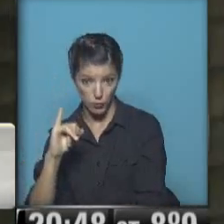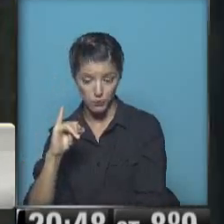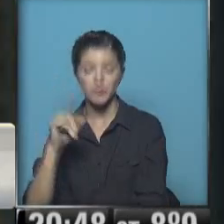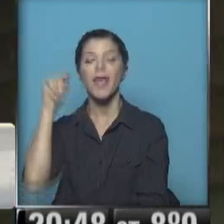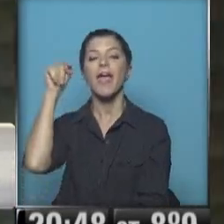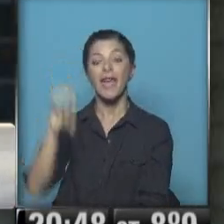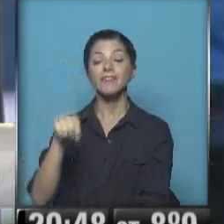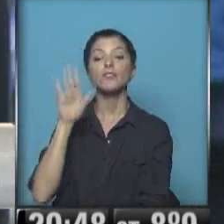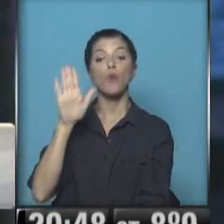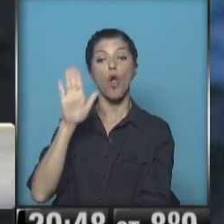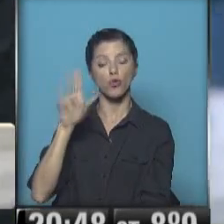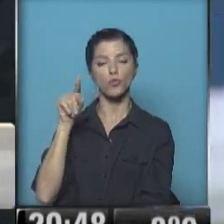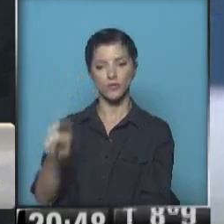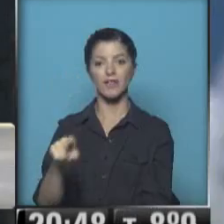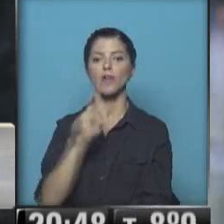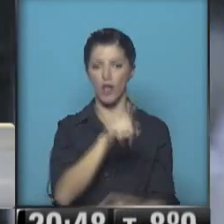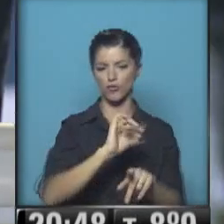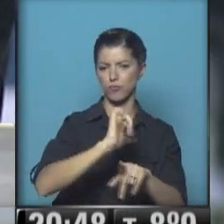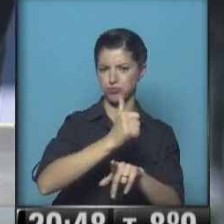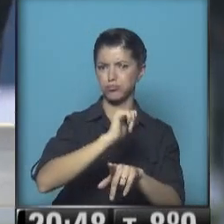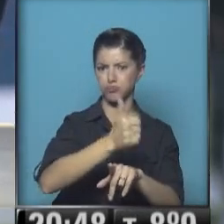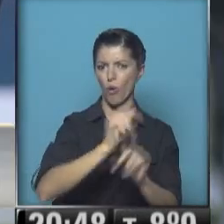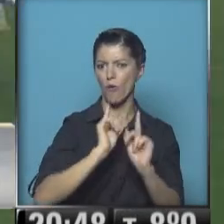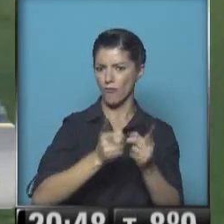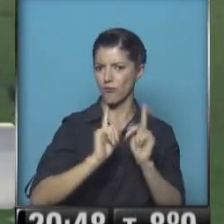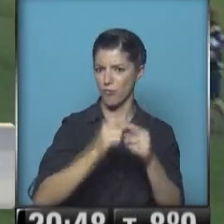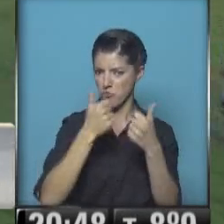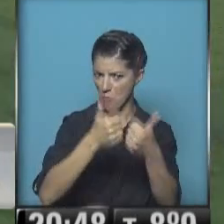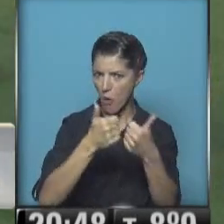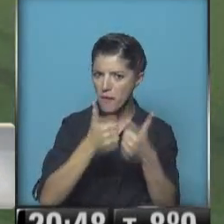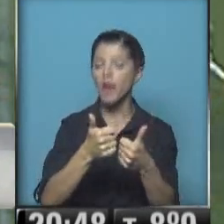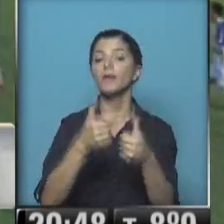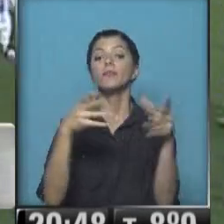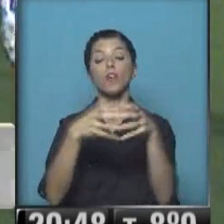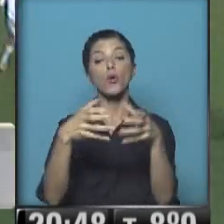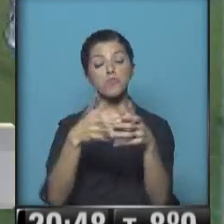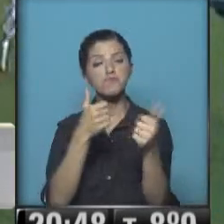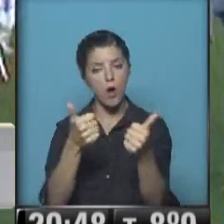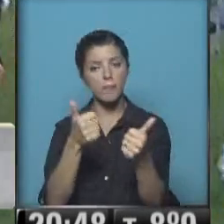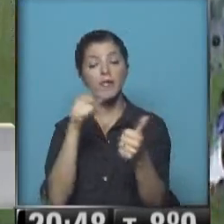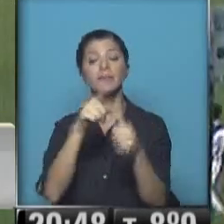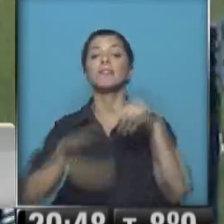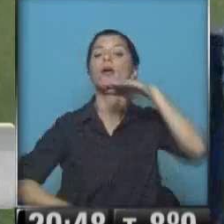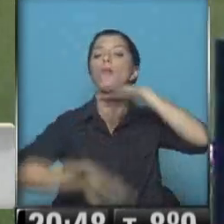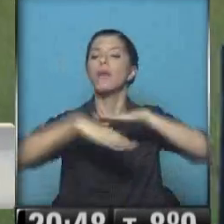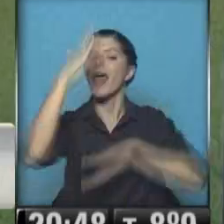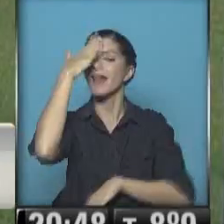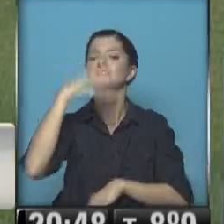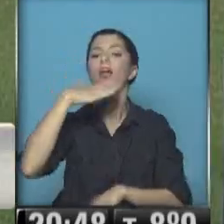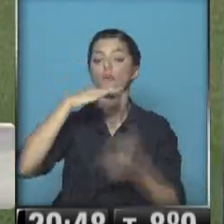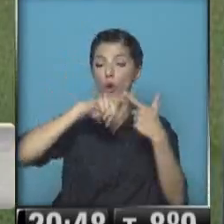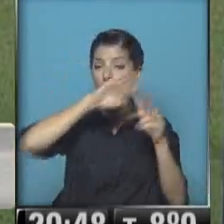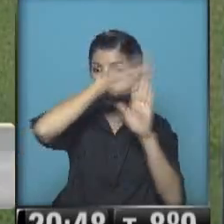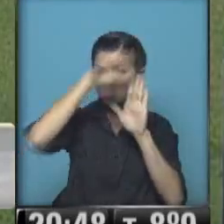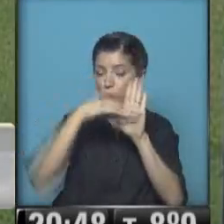victorias de manera consecutiva. El equipo de Pedro Troglio que está teniendo un buen andar en este campeonato que lo tiene a Boca en lo más alto y por debajo una